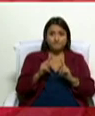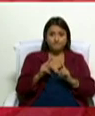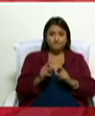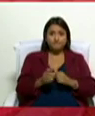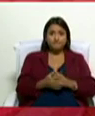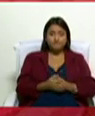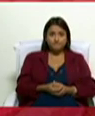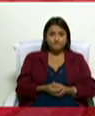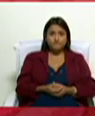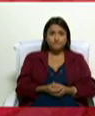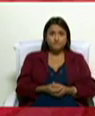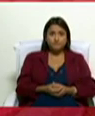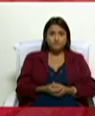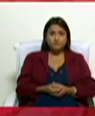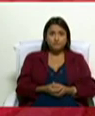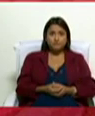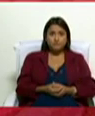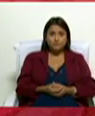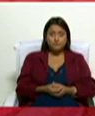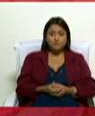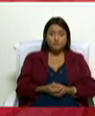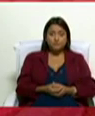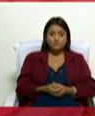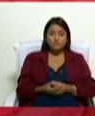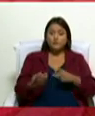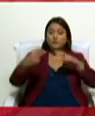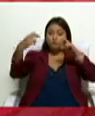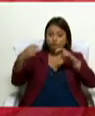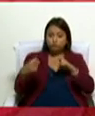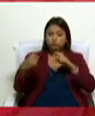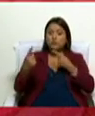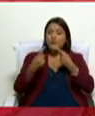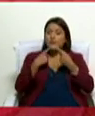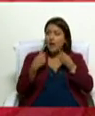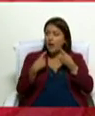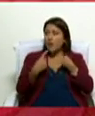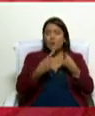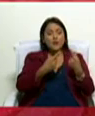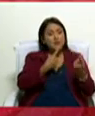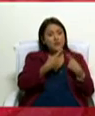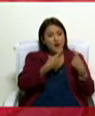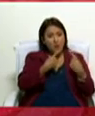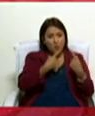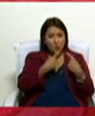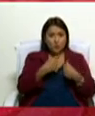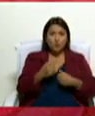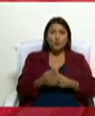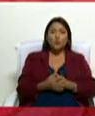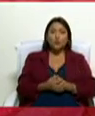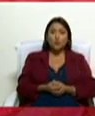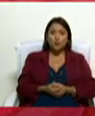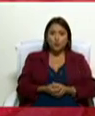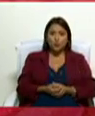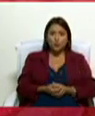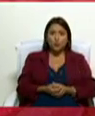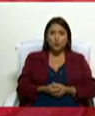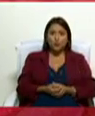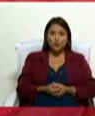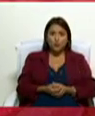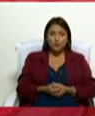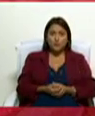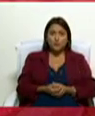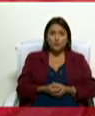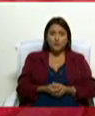necesidad de llevar a esa mesa de diálogo o de llevar en los escenarios de diálogo